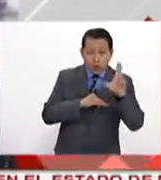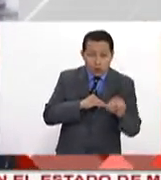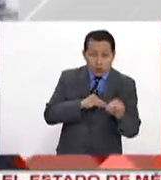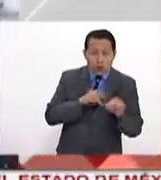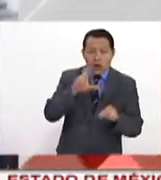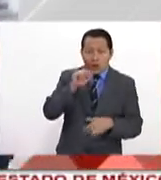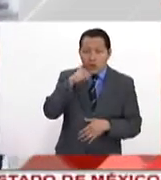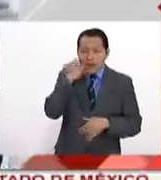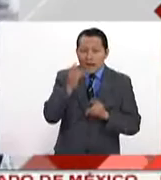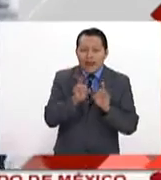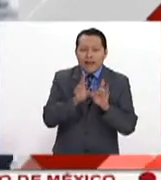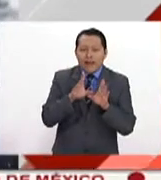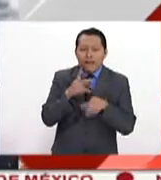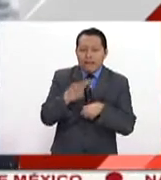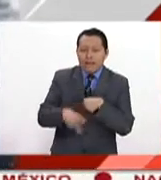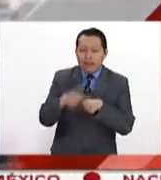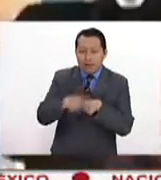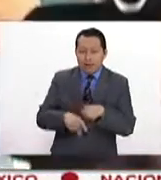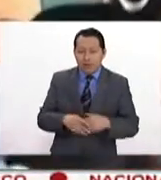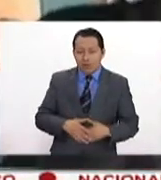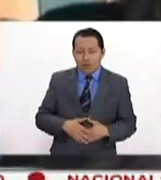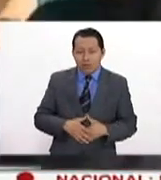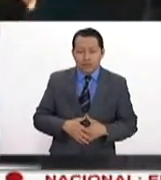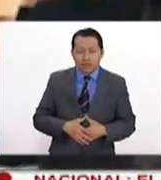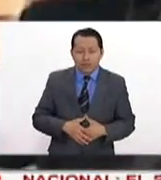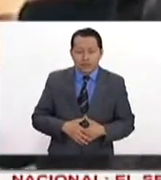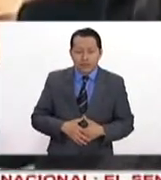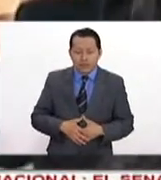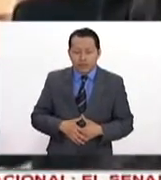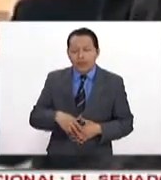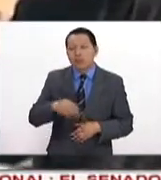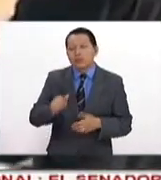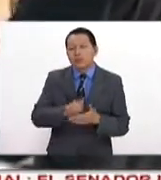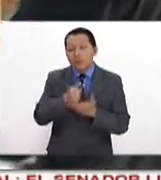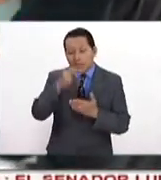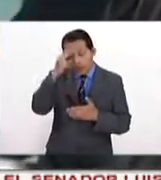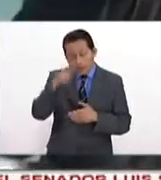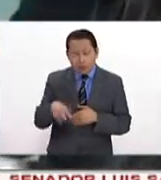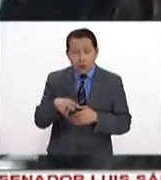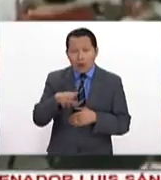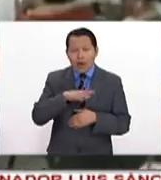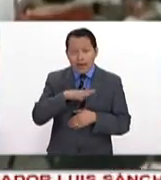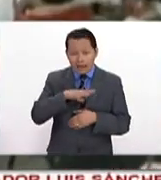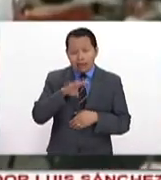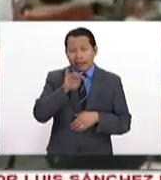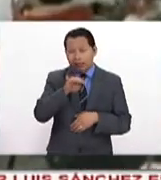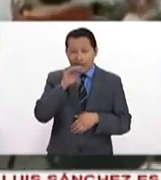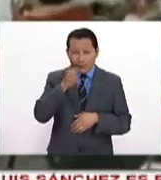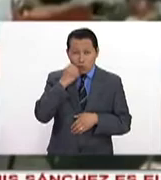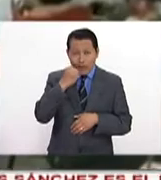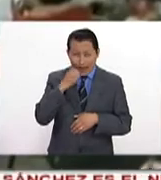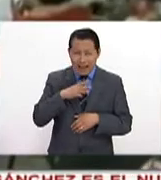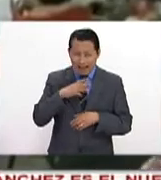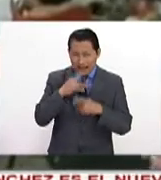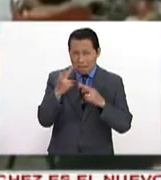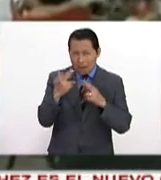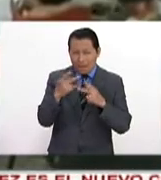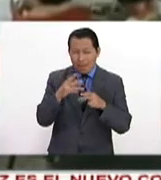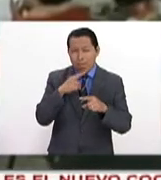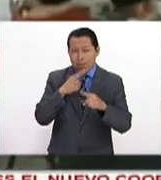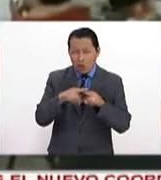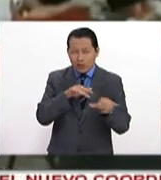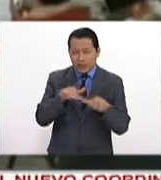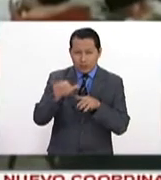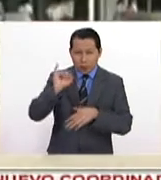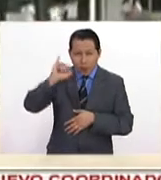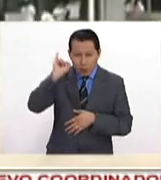quiero esa clase. En la Ciudad de México, 5 de las 19 escuelas que sufrieron afectaciones por el sismo del